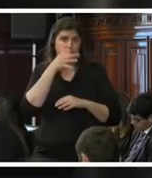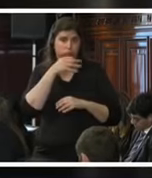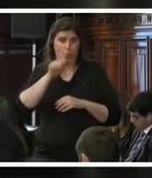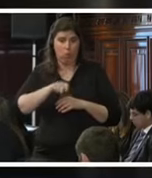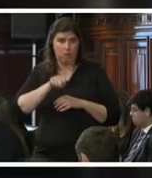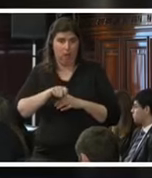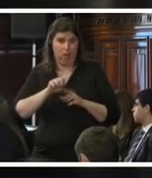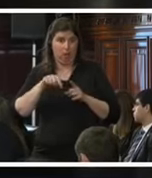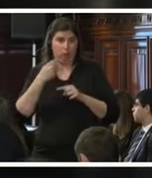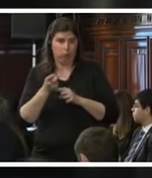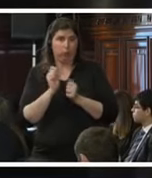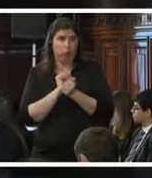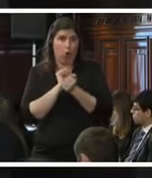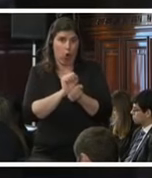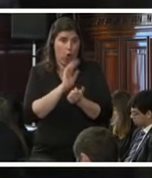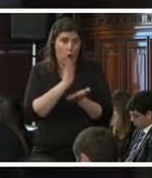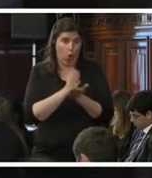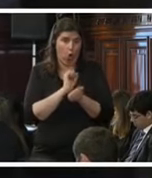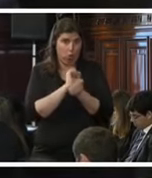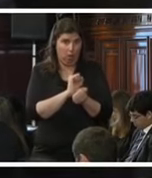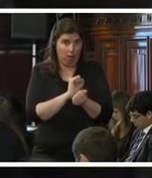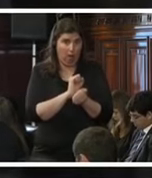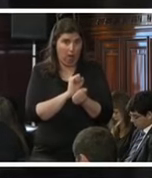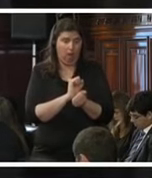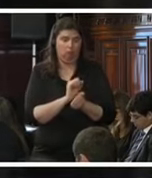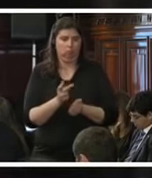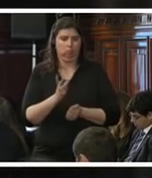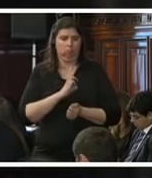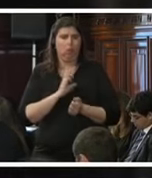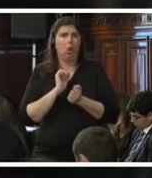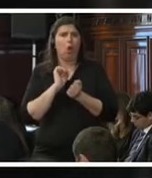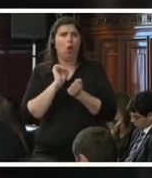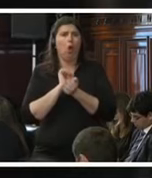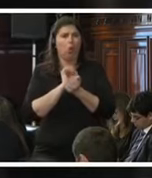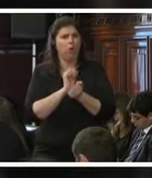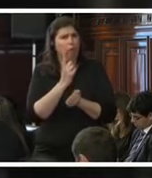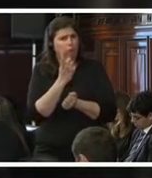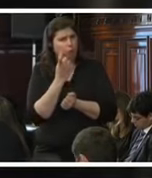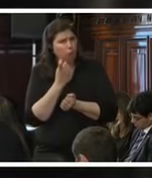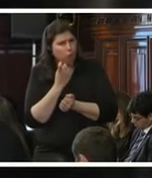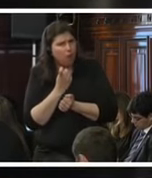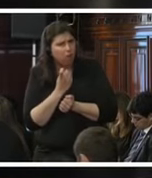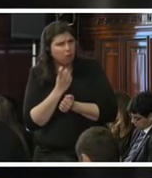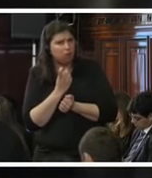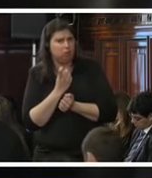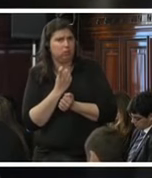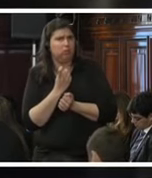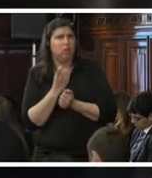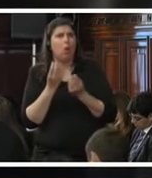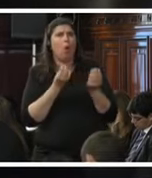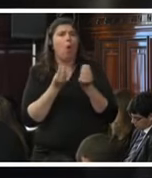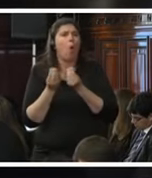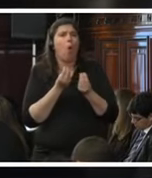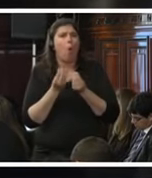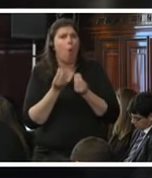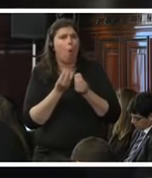condenas que me han alegado, condenas fuertes, lo que sea, ¿cómo está la parte de la